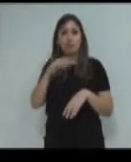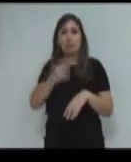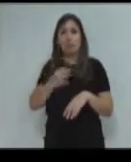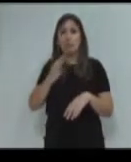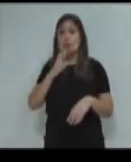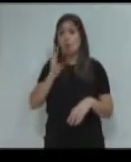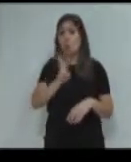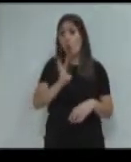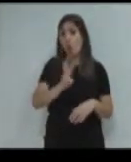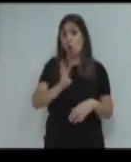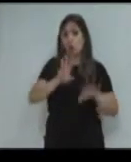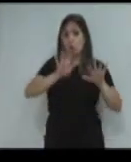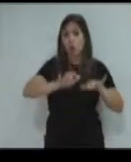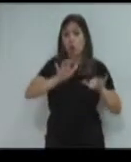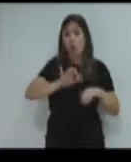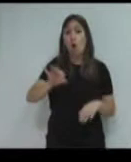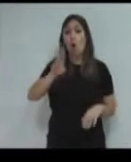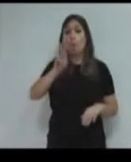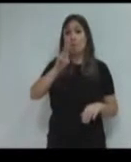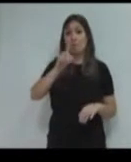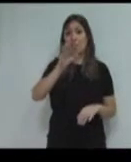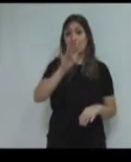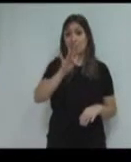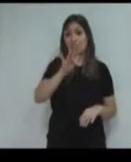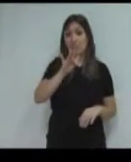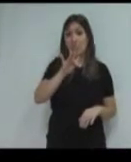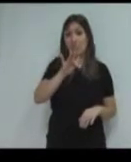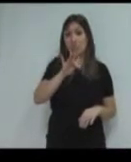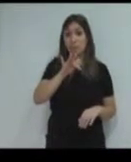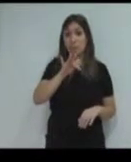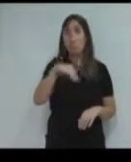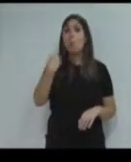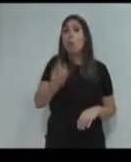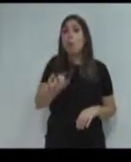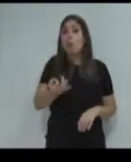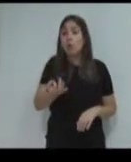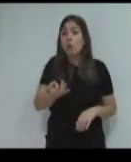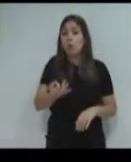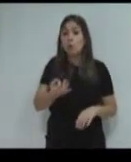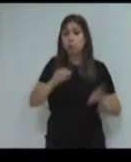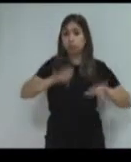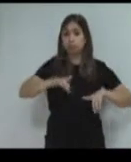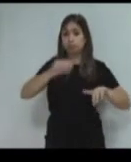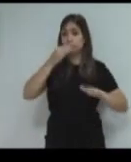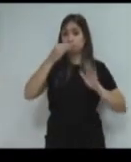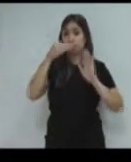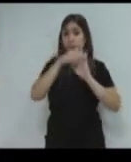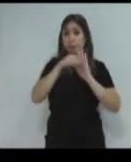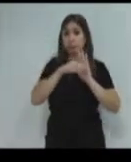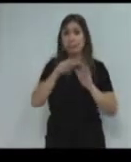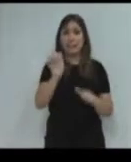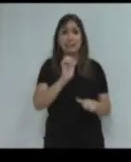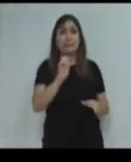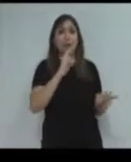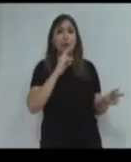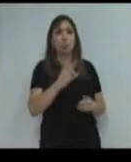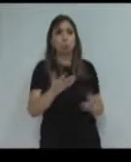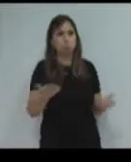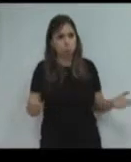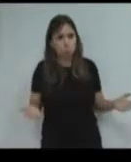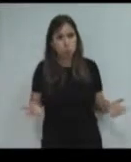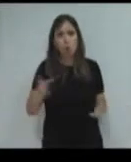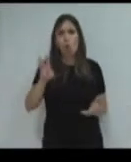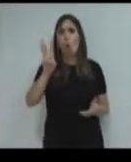en un Word o redactar la carta en un PDF? Y después lo metes en un iPad, si es que en